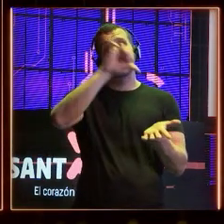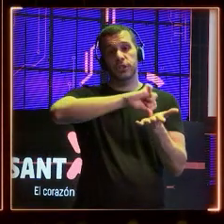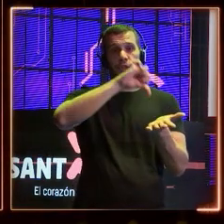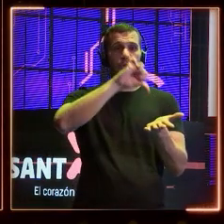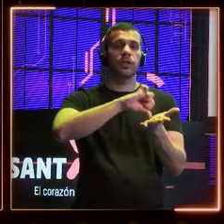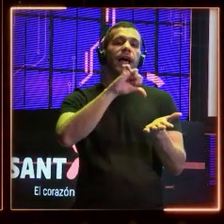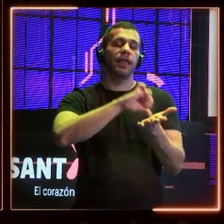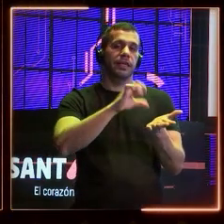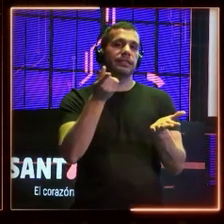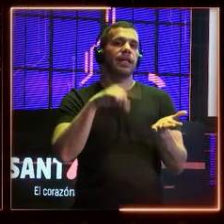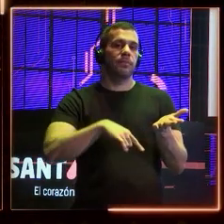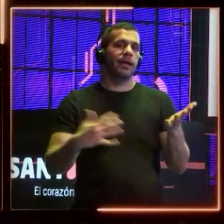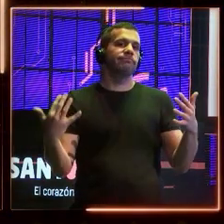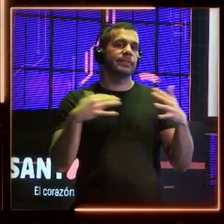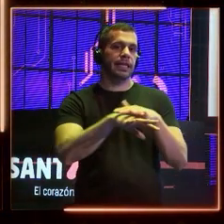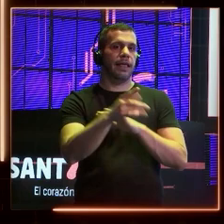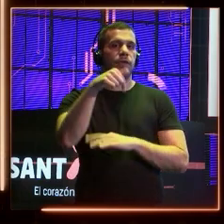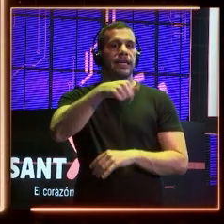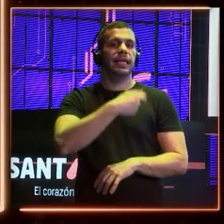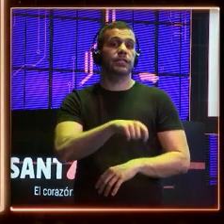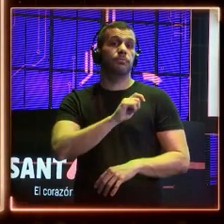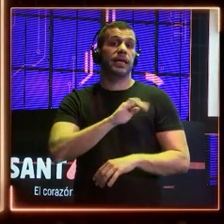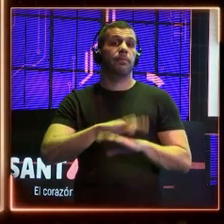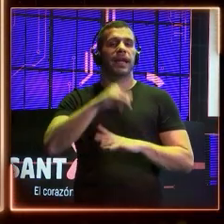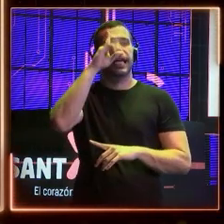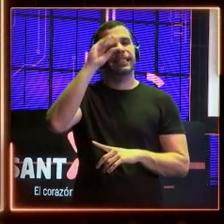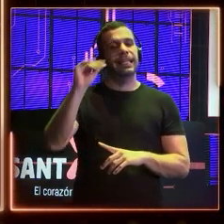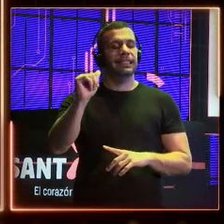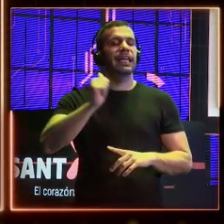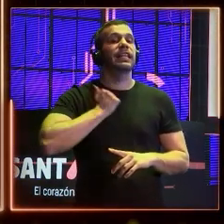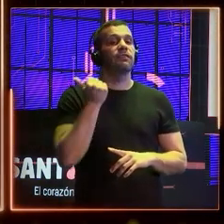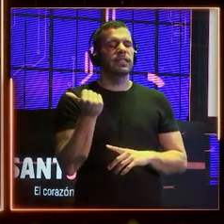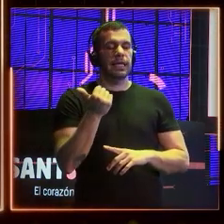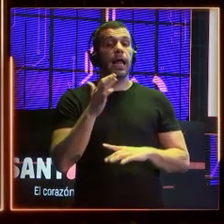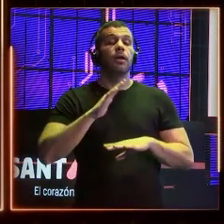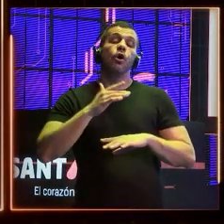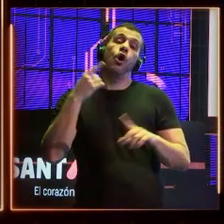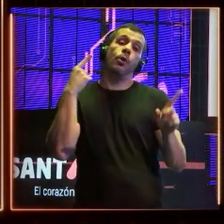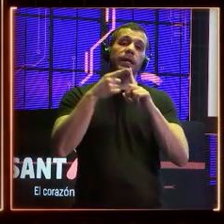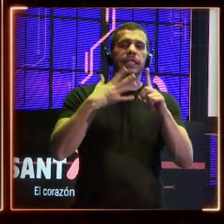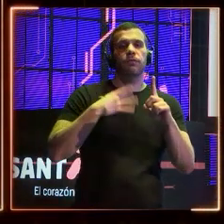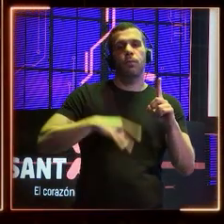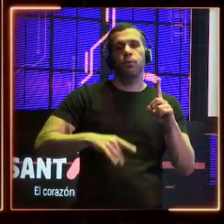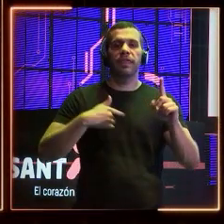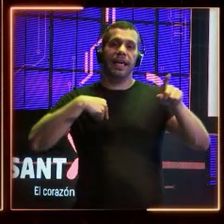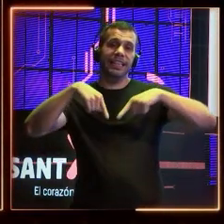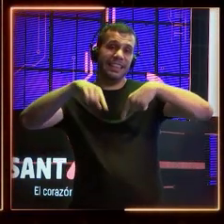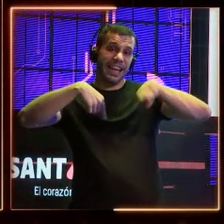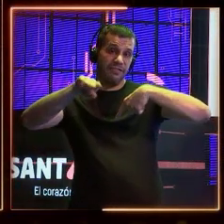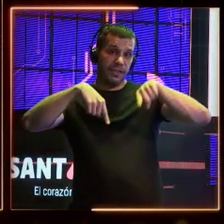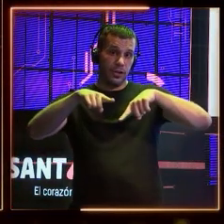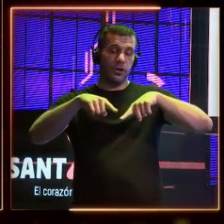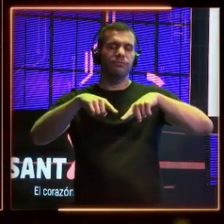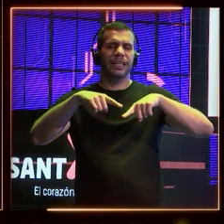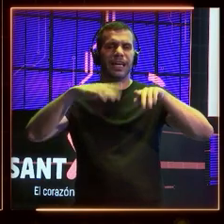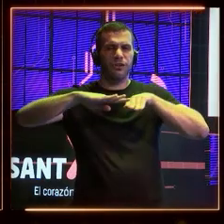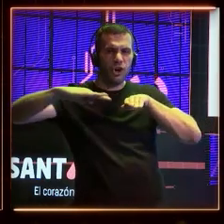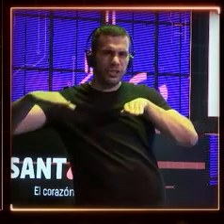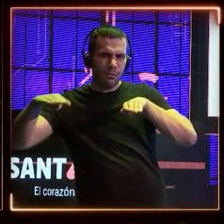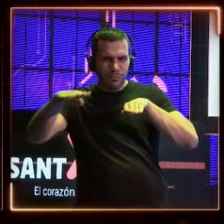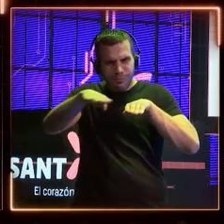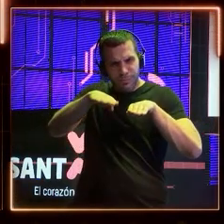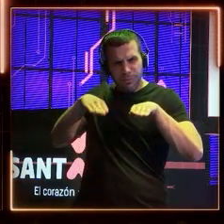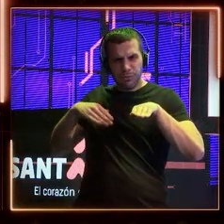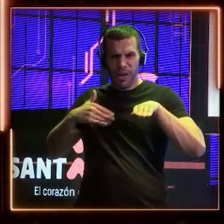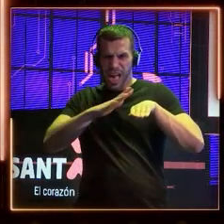aquí ya en España para meter Inteligencia artificial a la hora de optimizar el tráfico en las intersecciones donde hay muchos coches